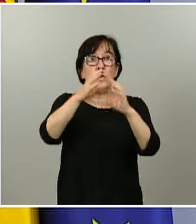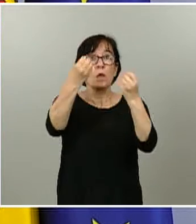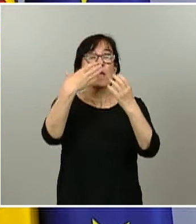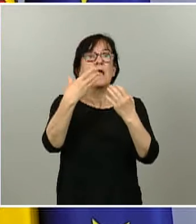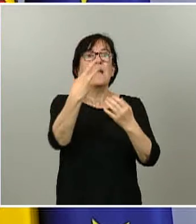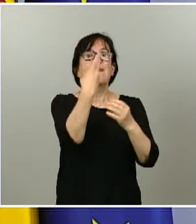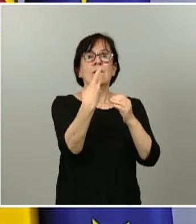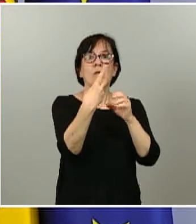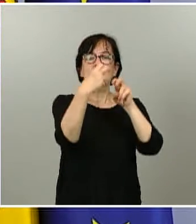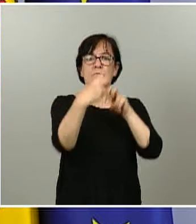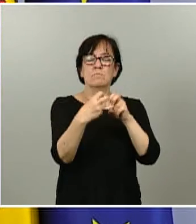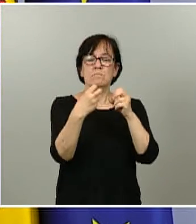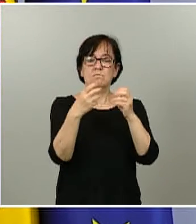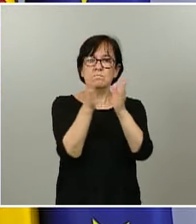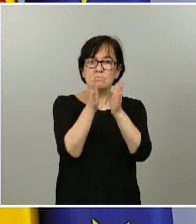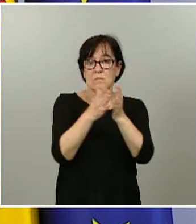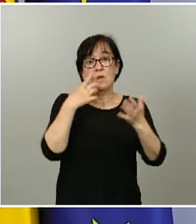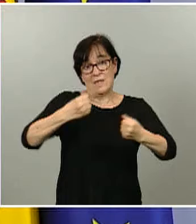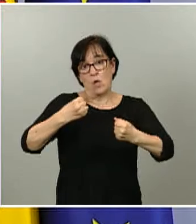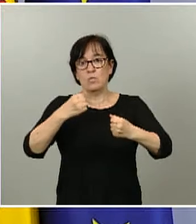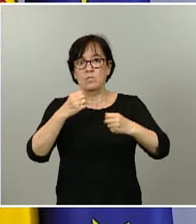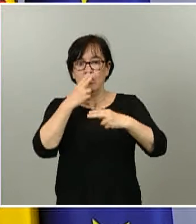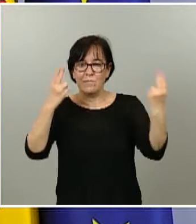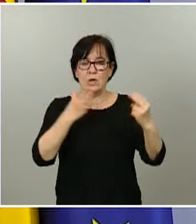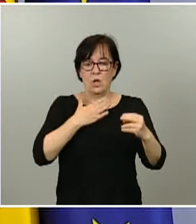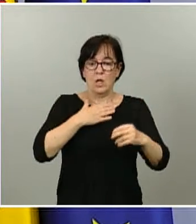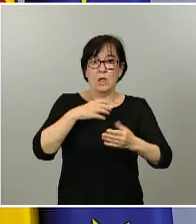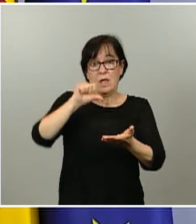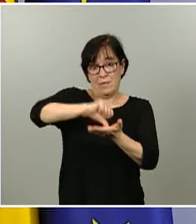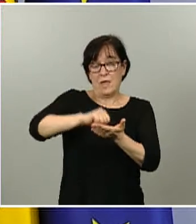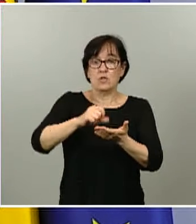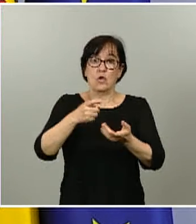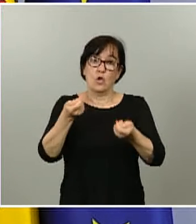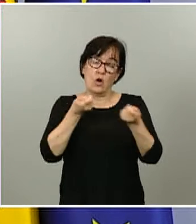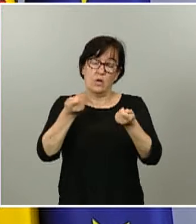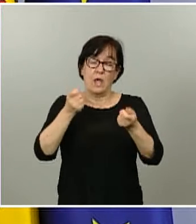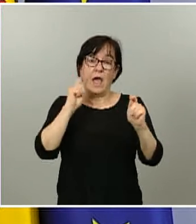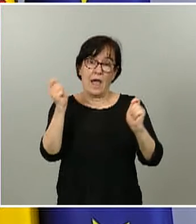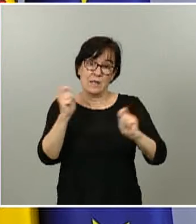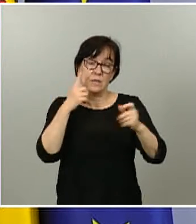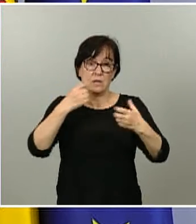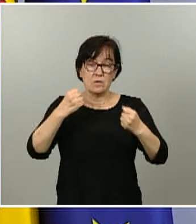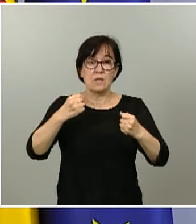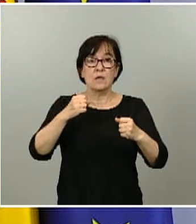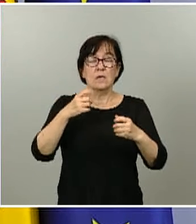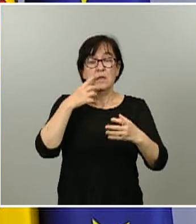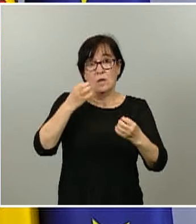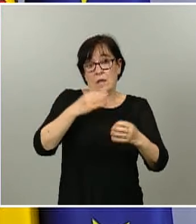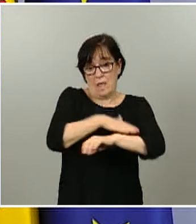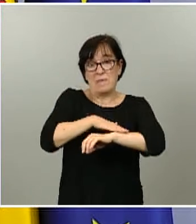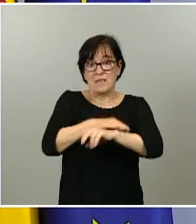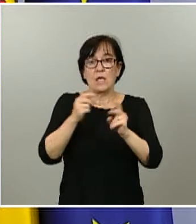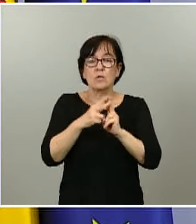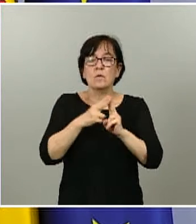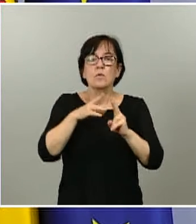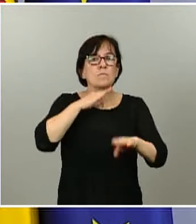de salud pública junto con los nuestros del Centro de Coordinación de Alertas y Emergencias Sanitarias y la Dirección General de Salud Pública del Ministerio es que se cumplen los